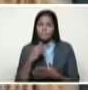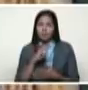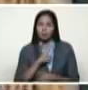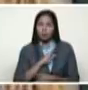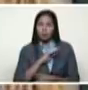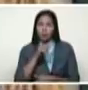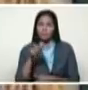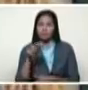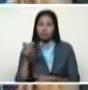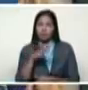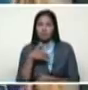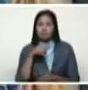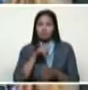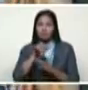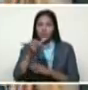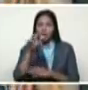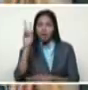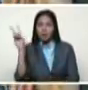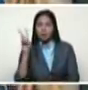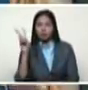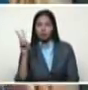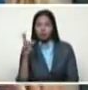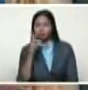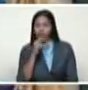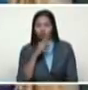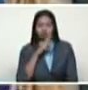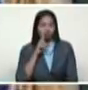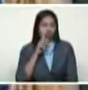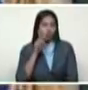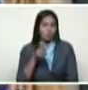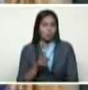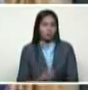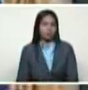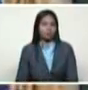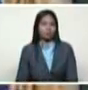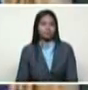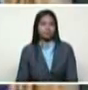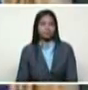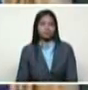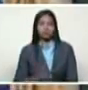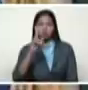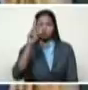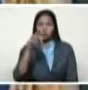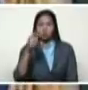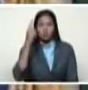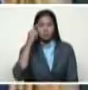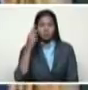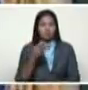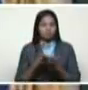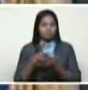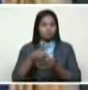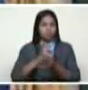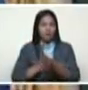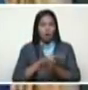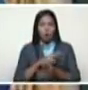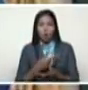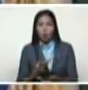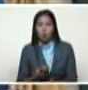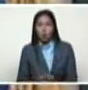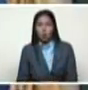gente que quiere viajar a Venezuela. No tiene nombre esto. Cada vez va de mal en peor. Cada